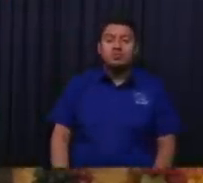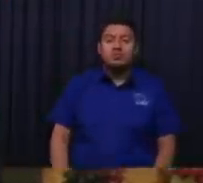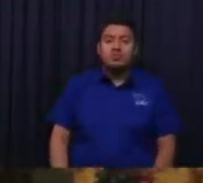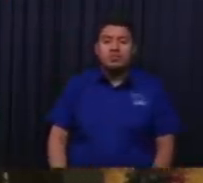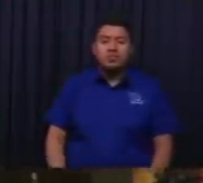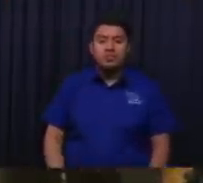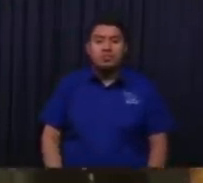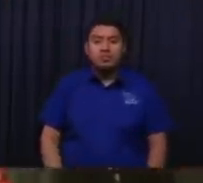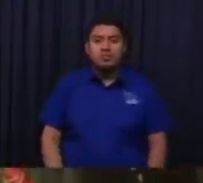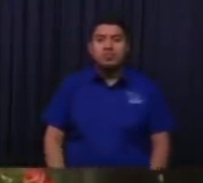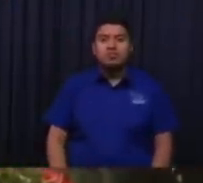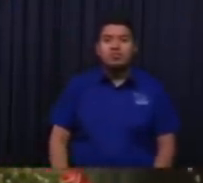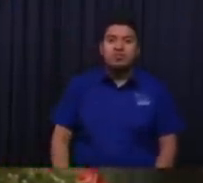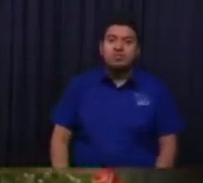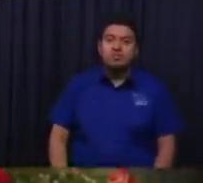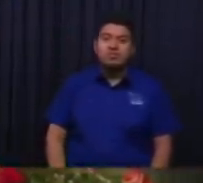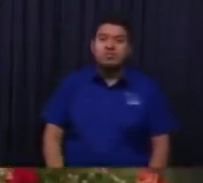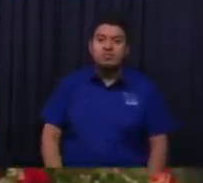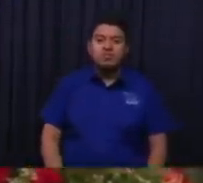¿verdad?